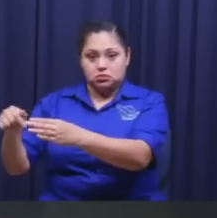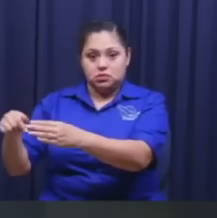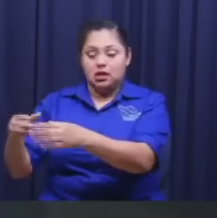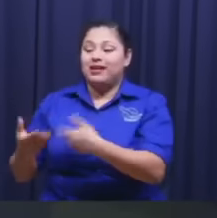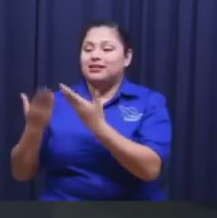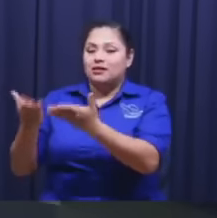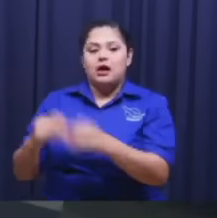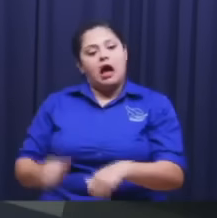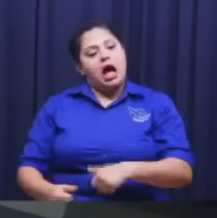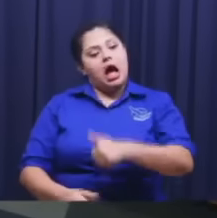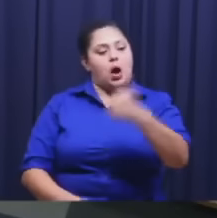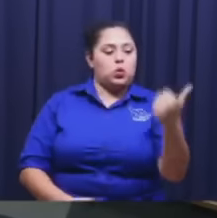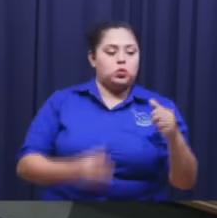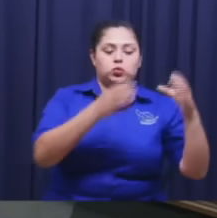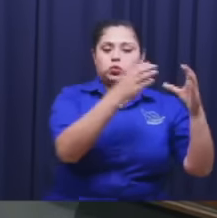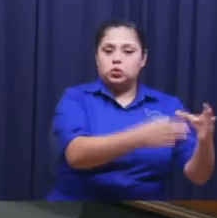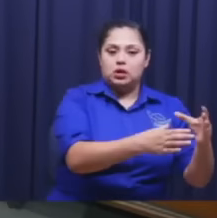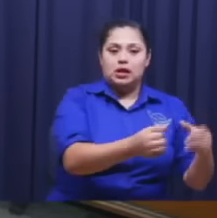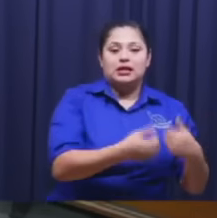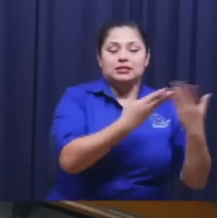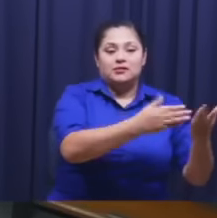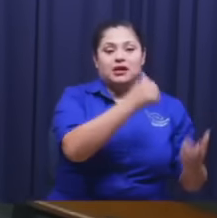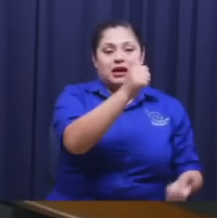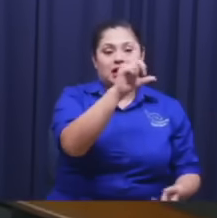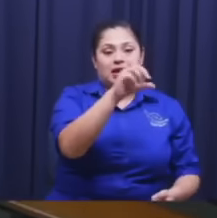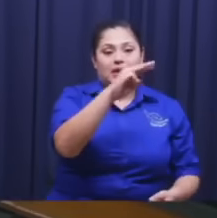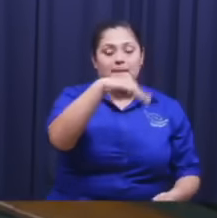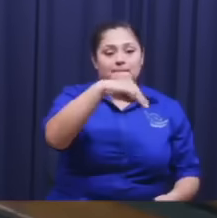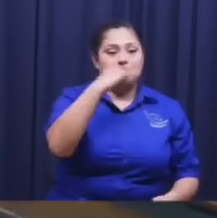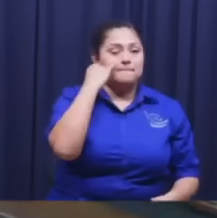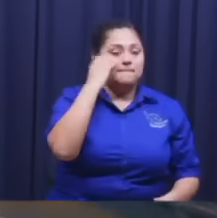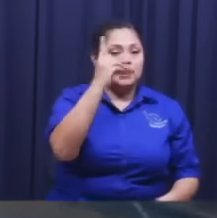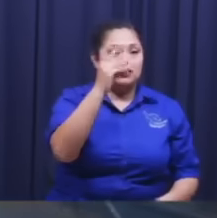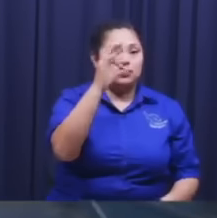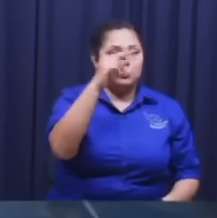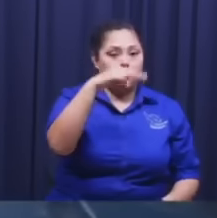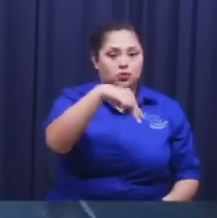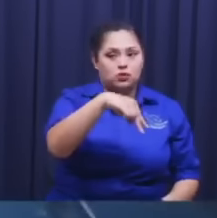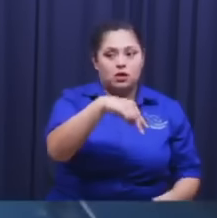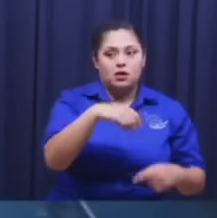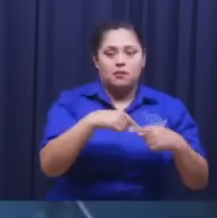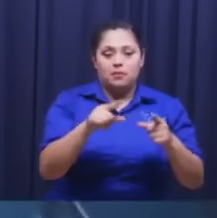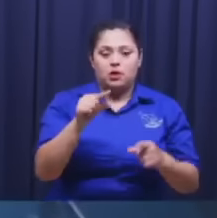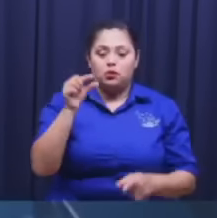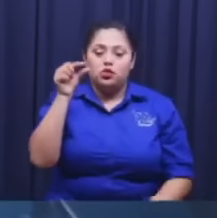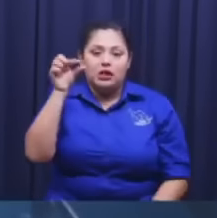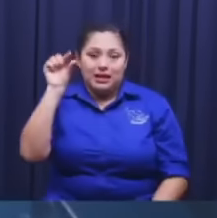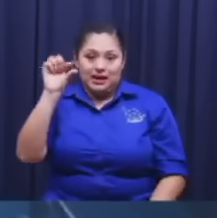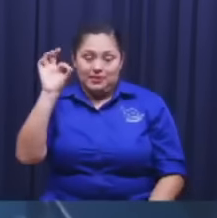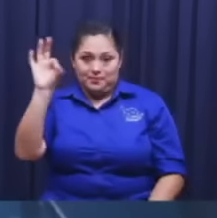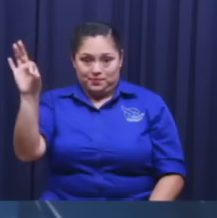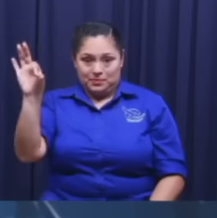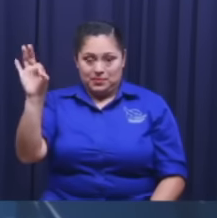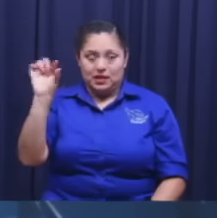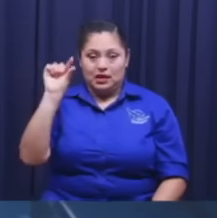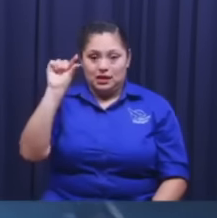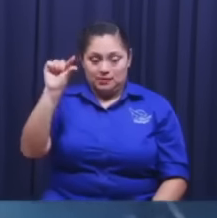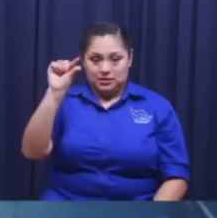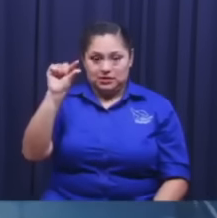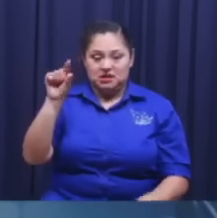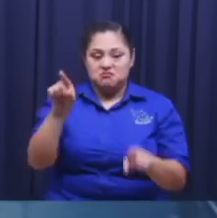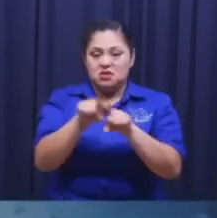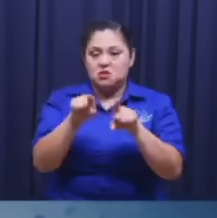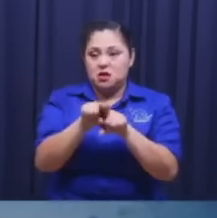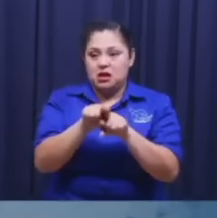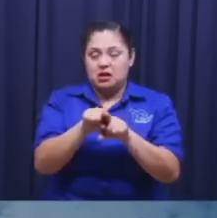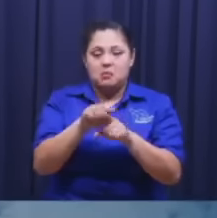A los otros 50 les daban almidón, pero la pastilla era igual. Igual, del mismo color,